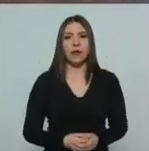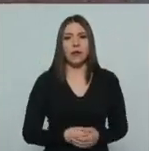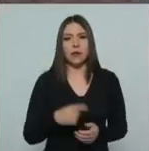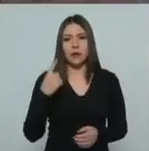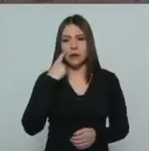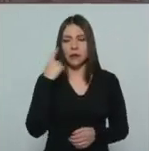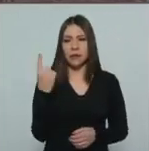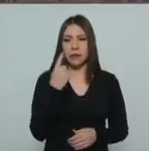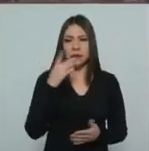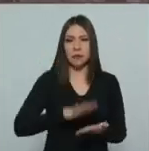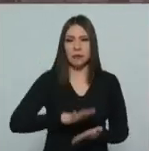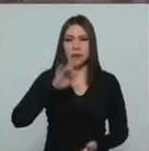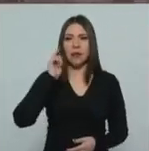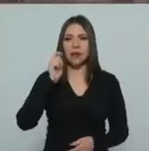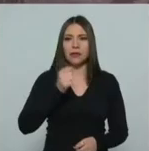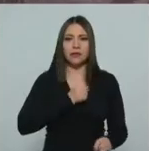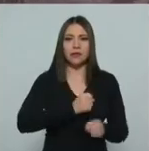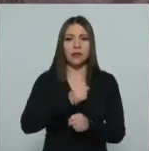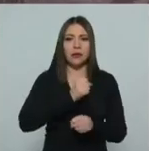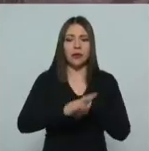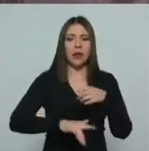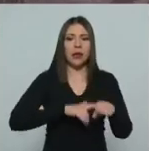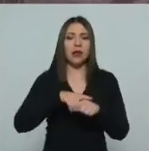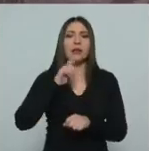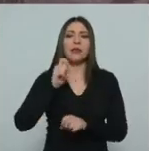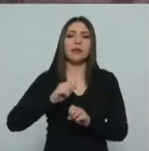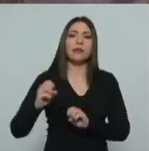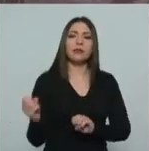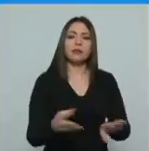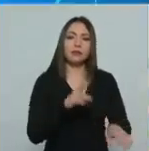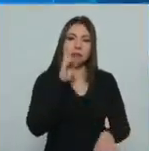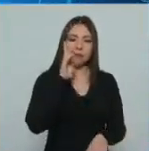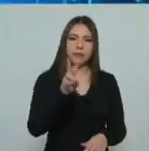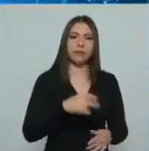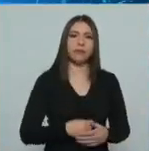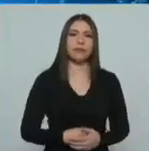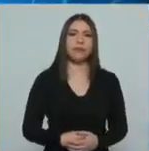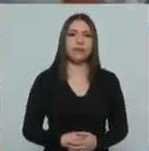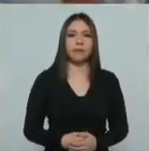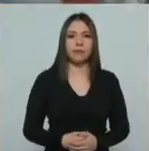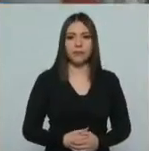del maltrato animal es el abandono. Saray Mariscal nos tiene más detalles, vean.